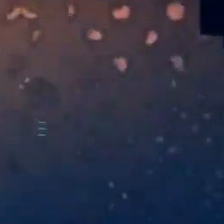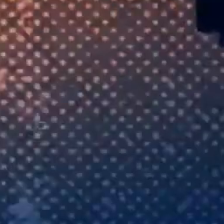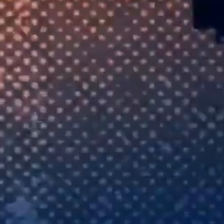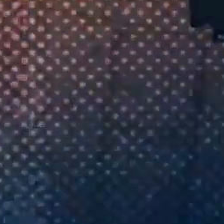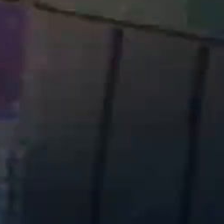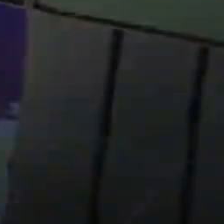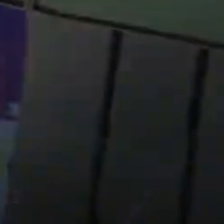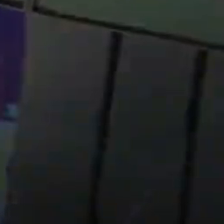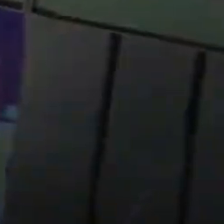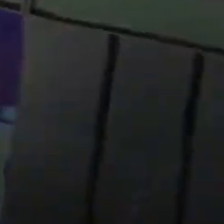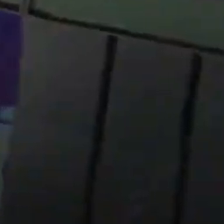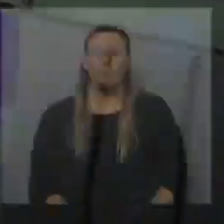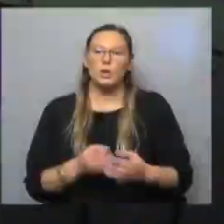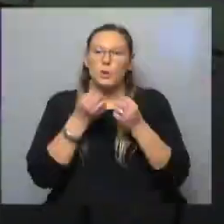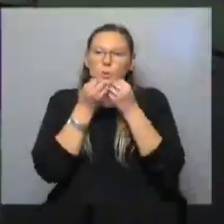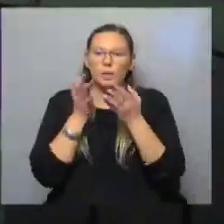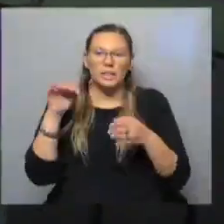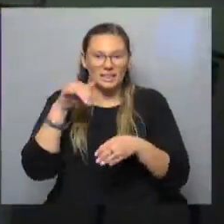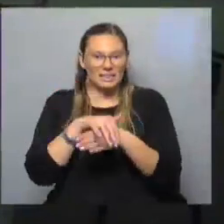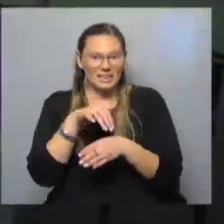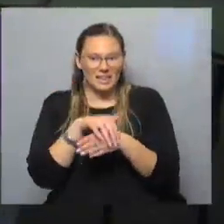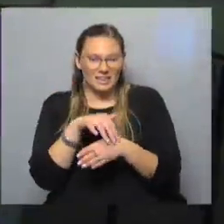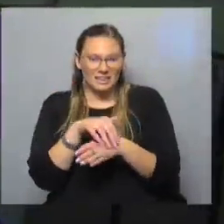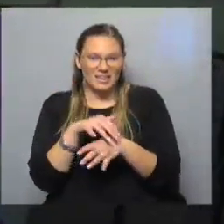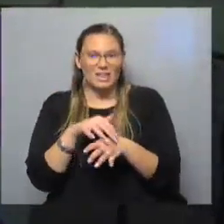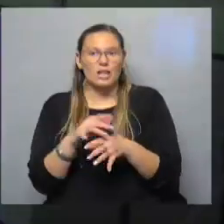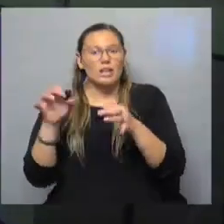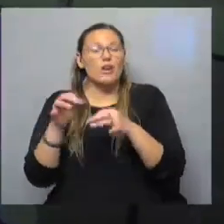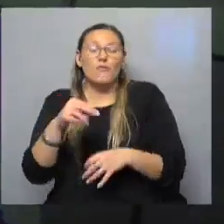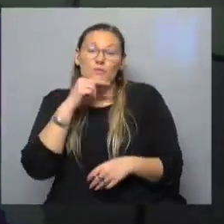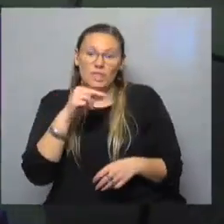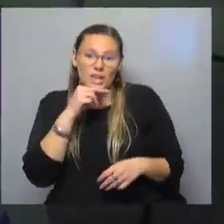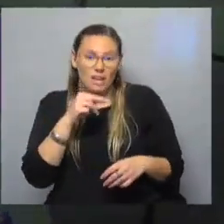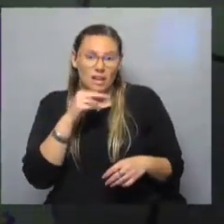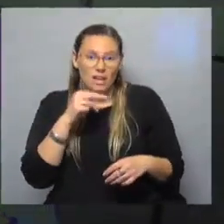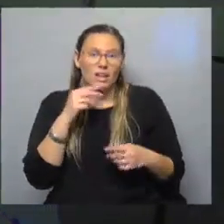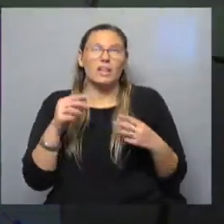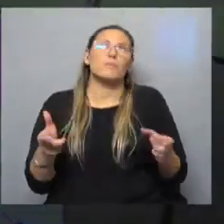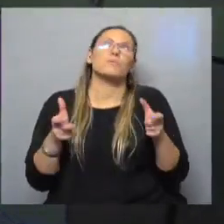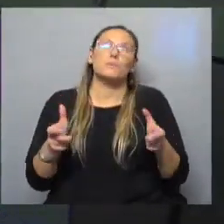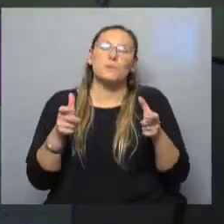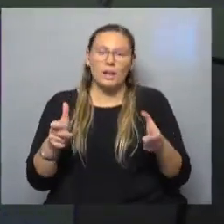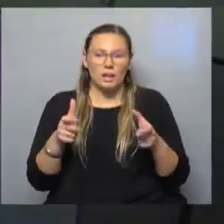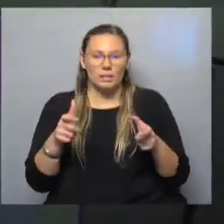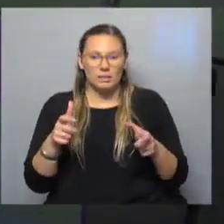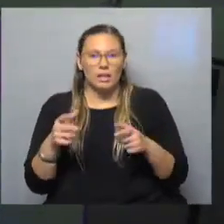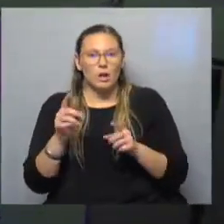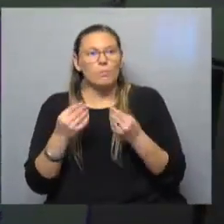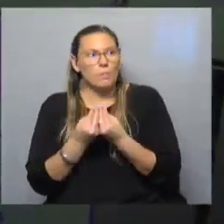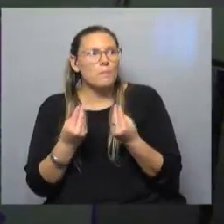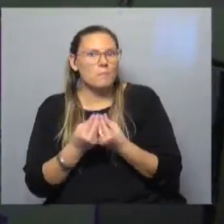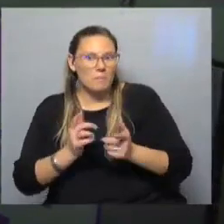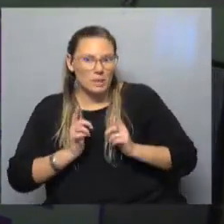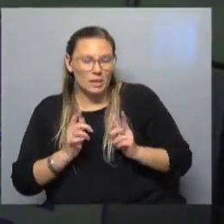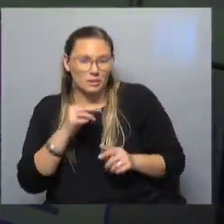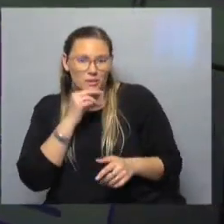que tenemos. Muy, pero muy buenas tardes. Y llegó el viernes nomás. Sí, muchos estamos esperando el